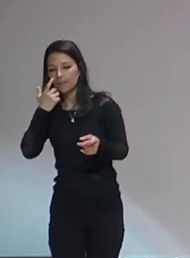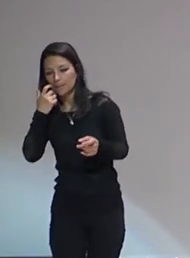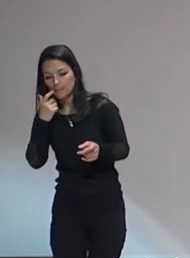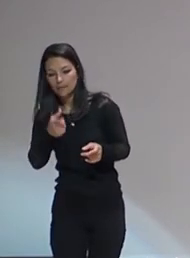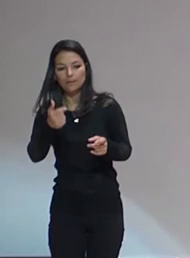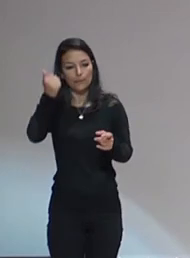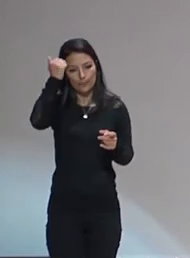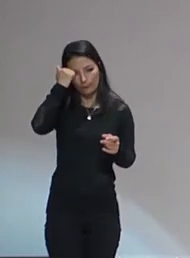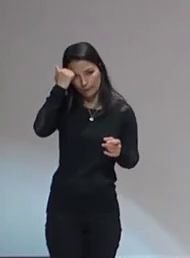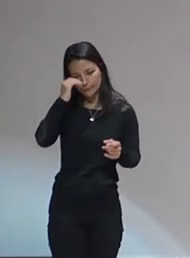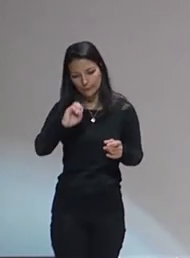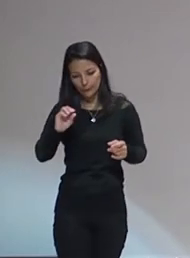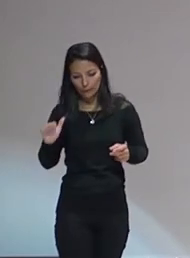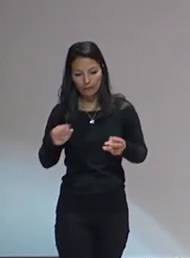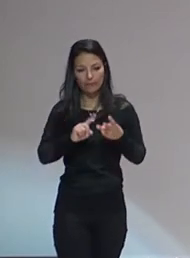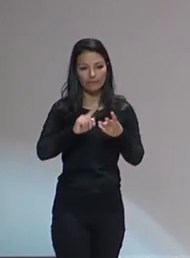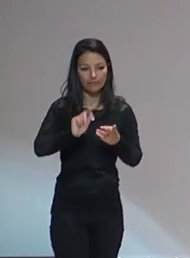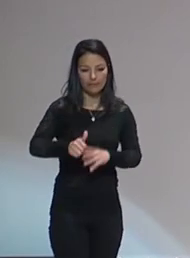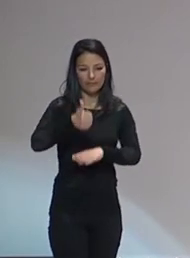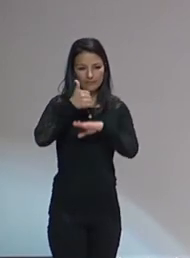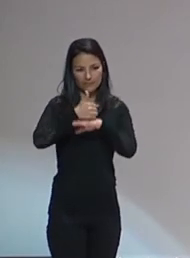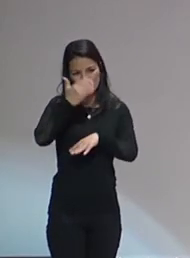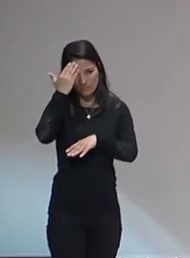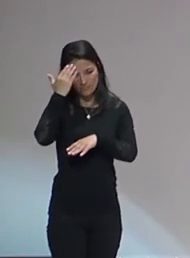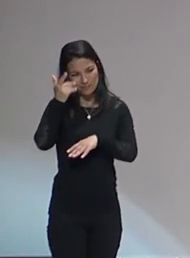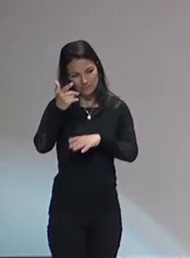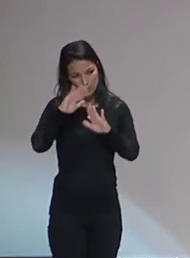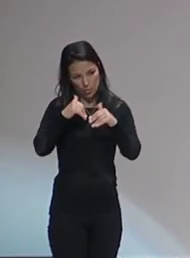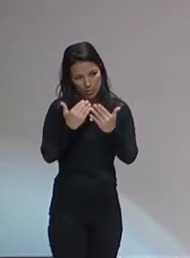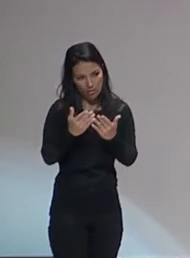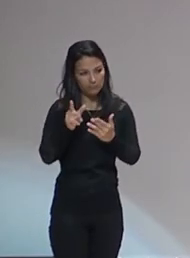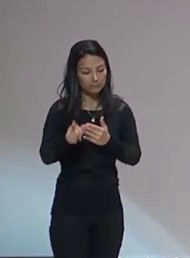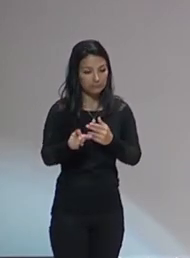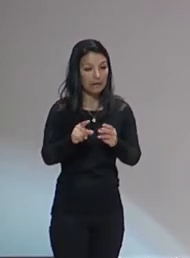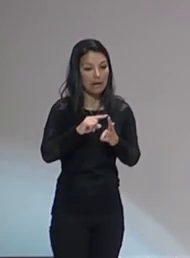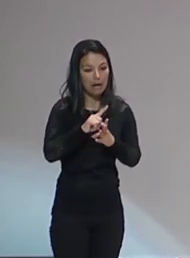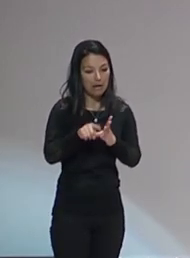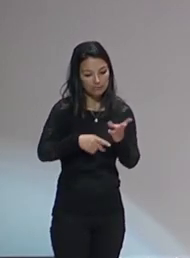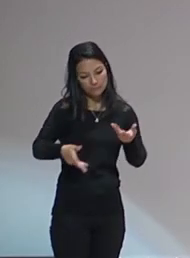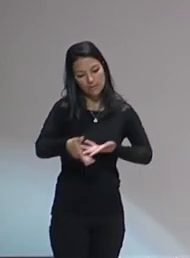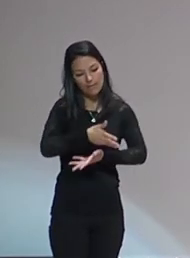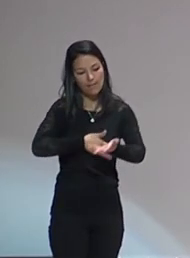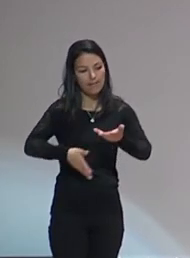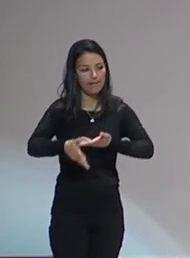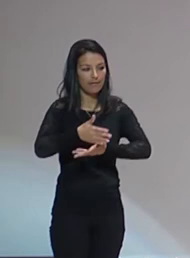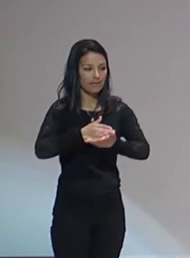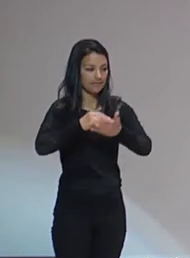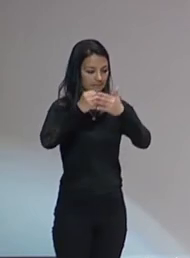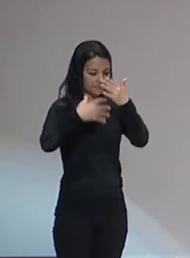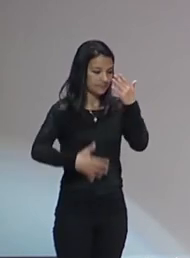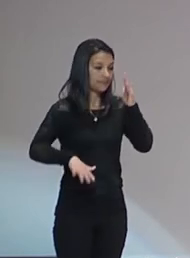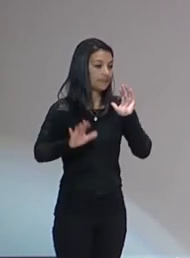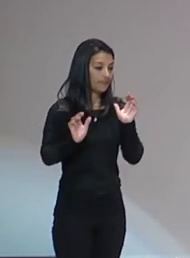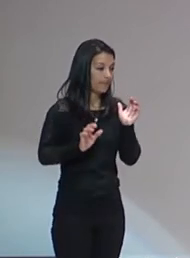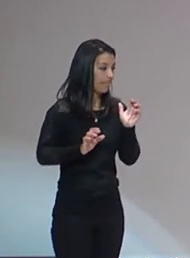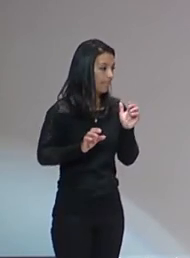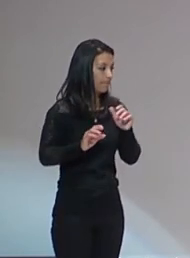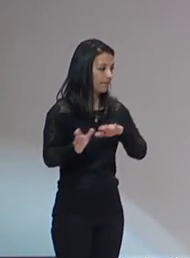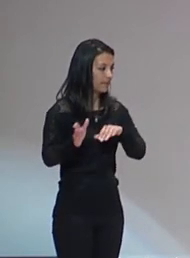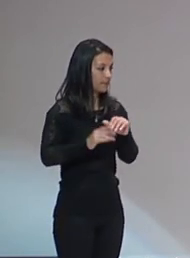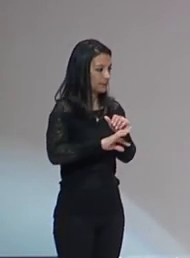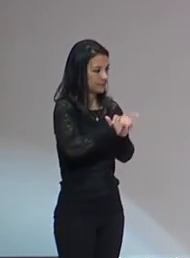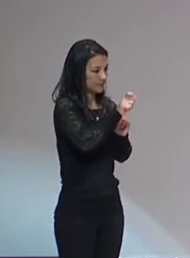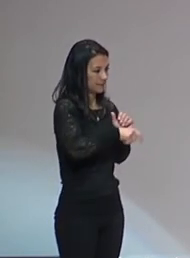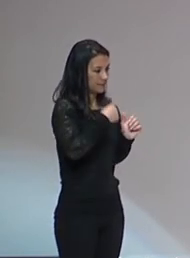profesores, por las directivas, en una relación horizontal. Bueno, hay un autor que dice que un pensamiento